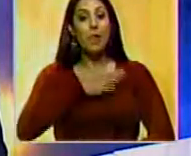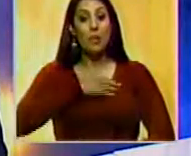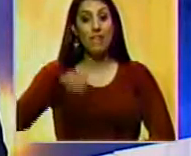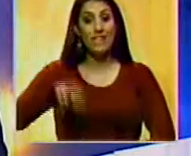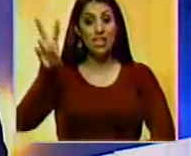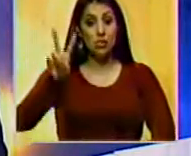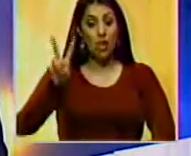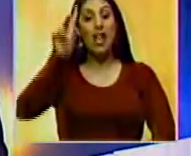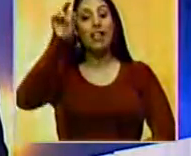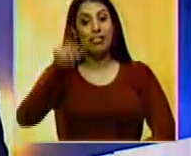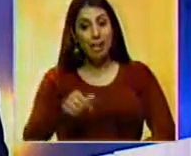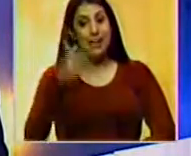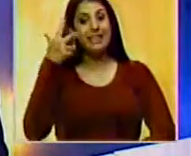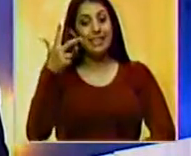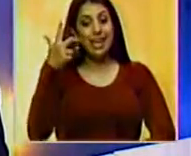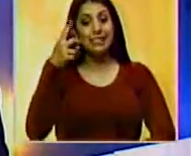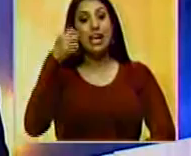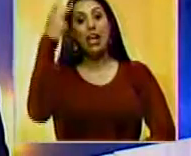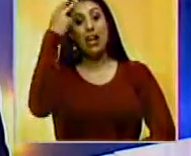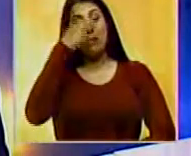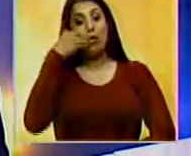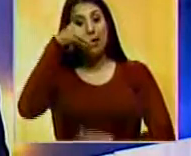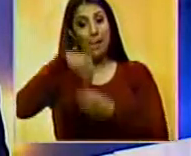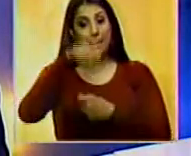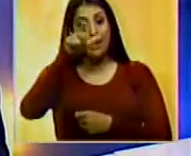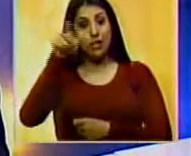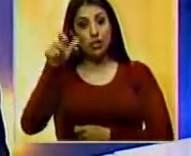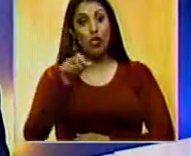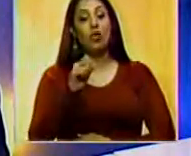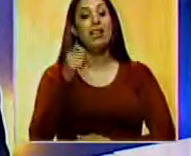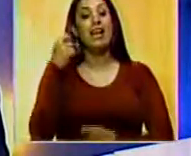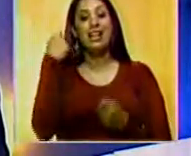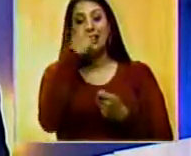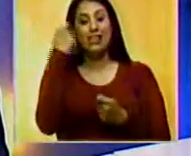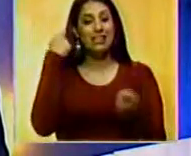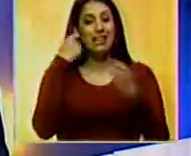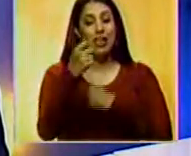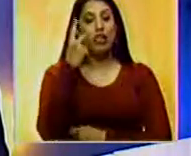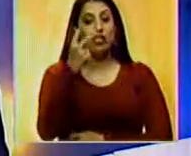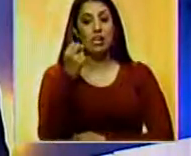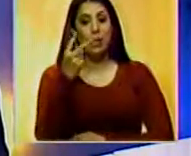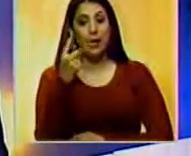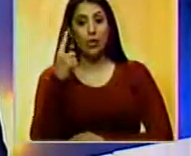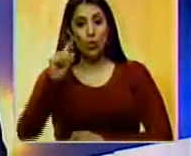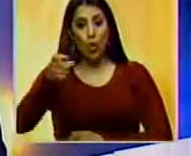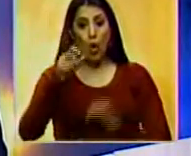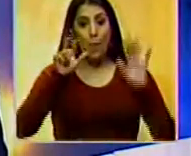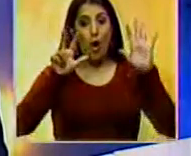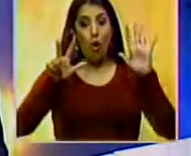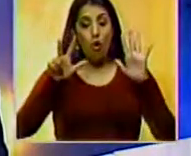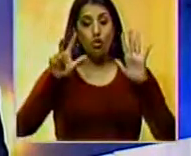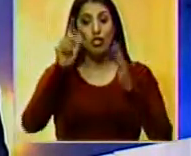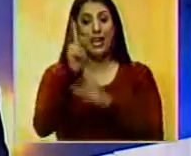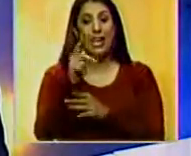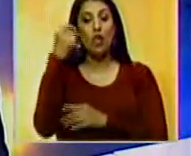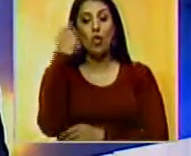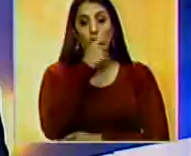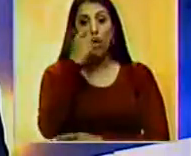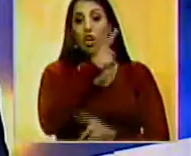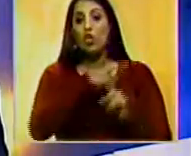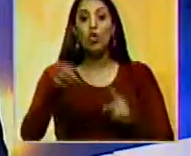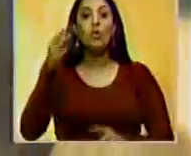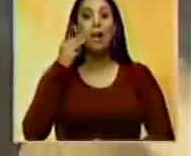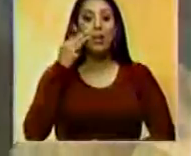de dominicanos acusados de traficar 291 8 kilogramos de cocaína y poco menos de 17 libras de